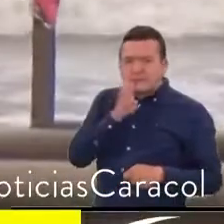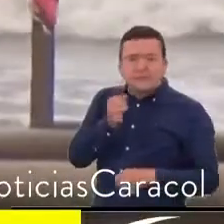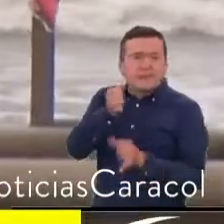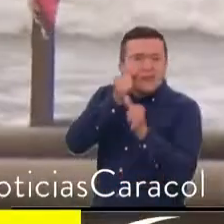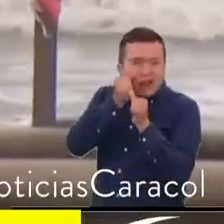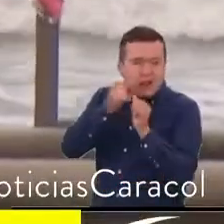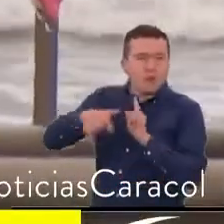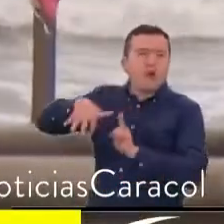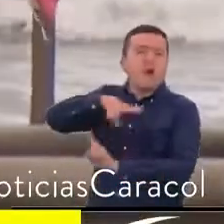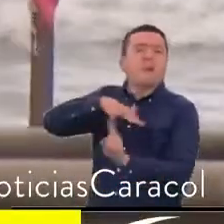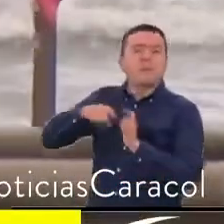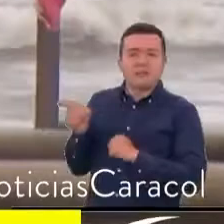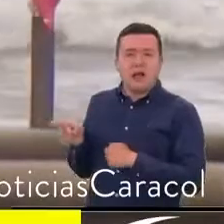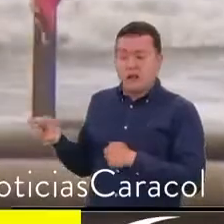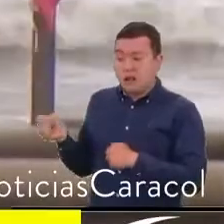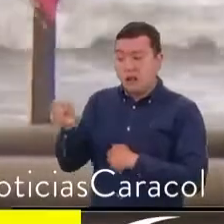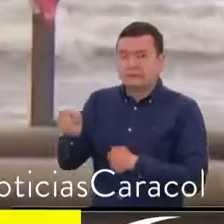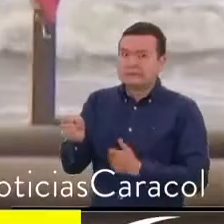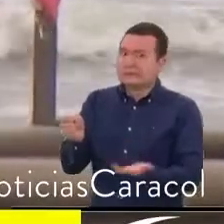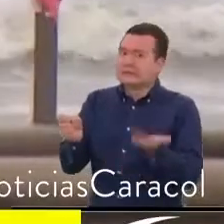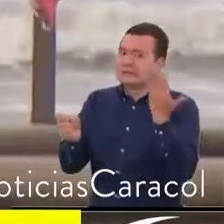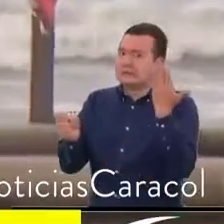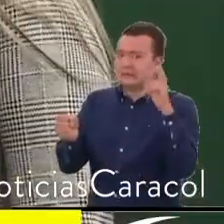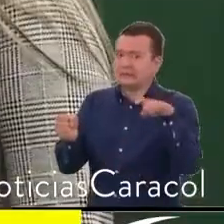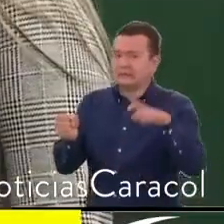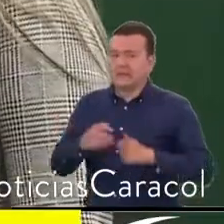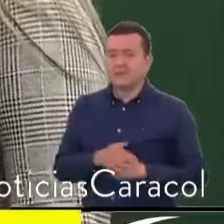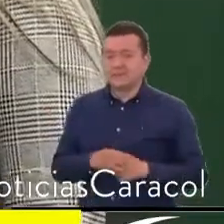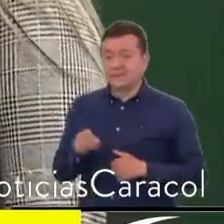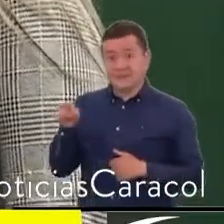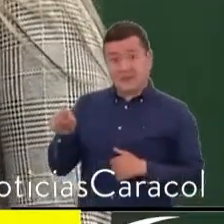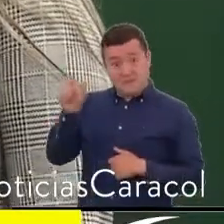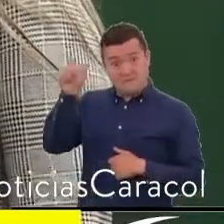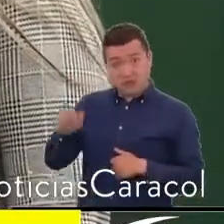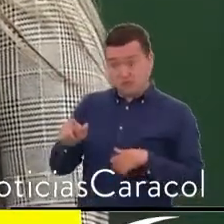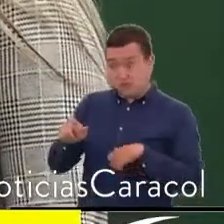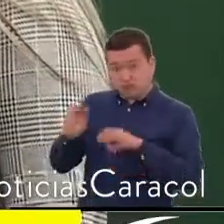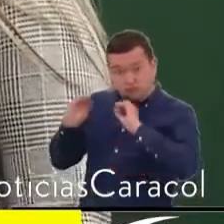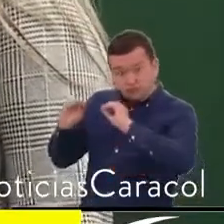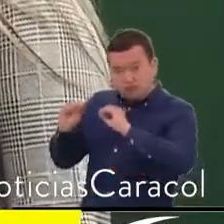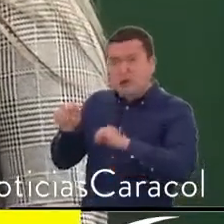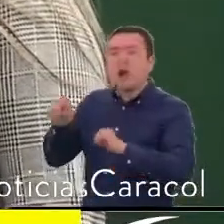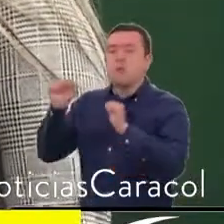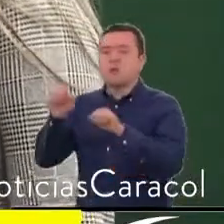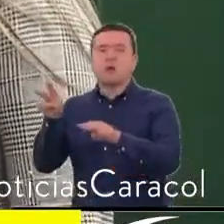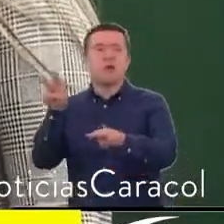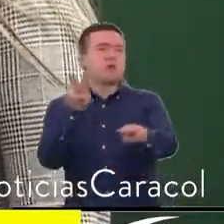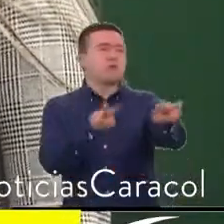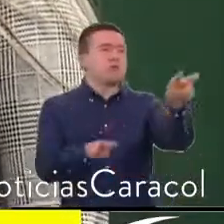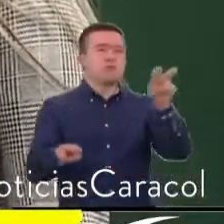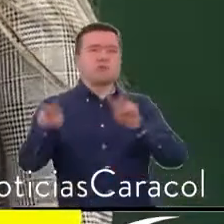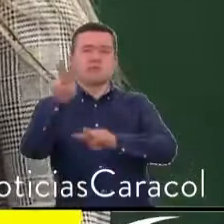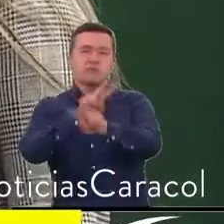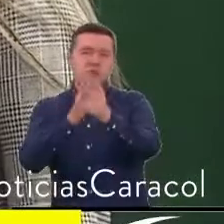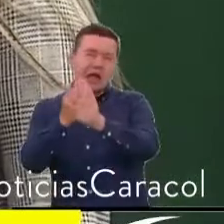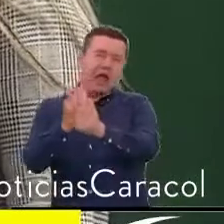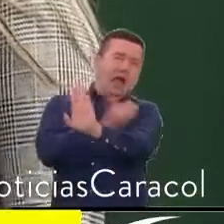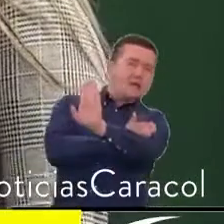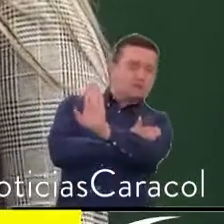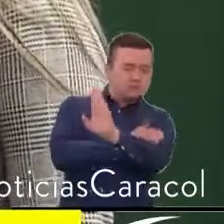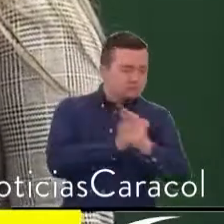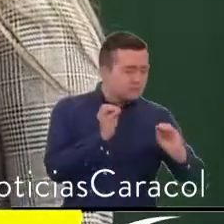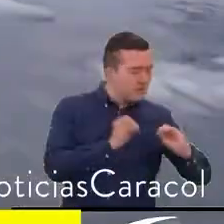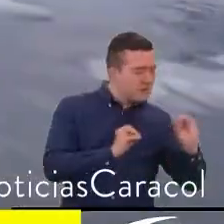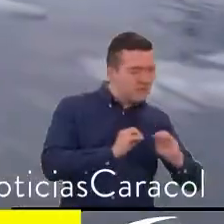necesitarán más. Los ingenieros ambientales pueden hacer esa predicción de los impactos ambientales que se pueden generar